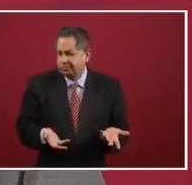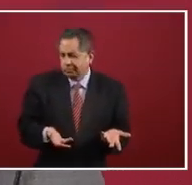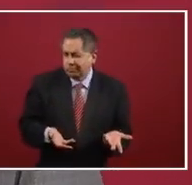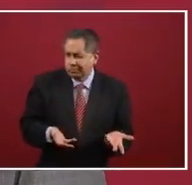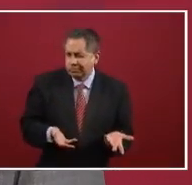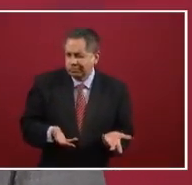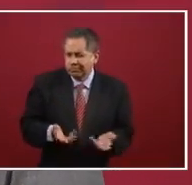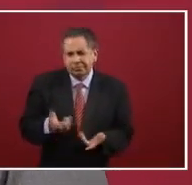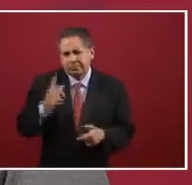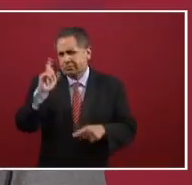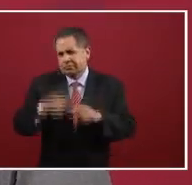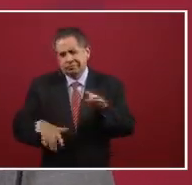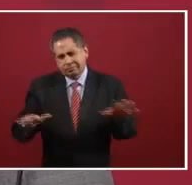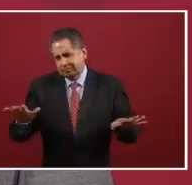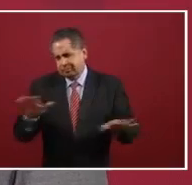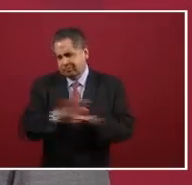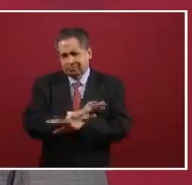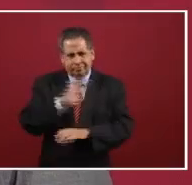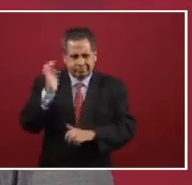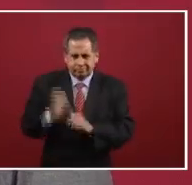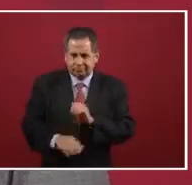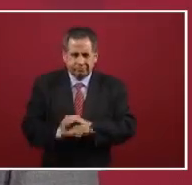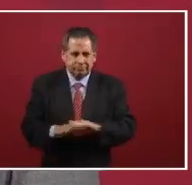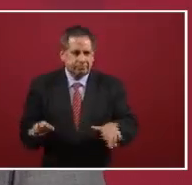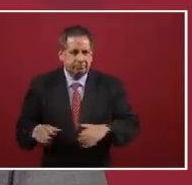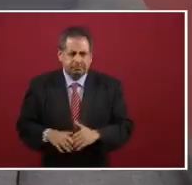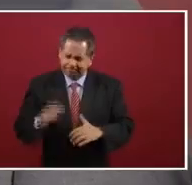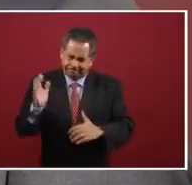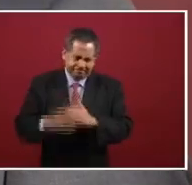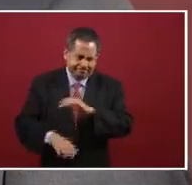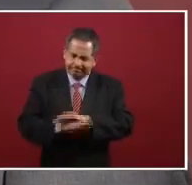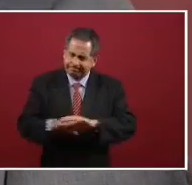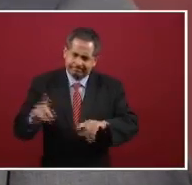Entonces, todo eso ya se terminó, se acabó.